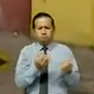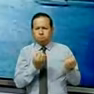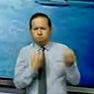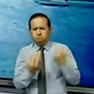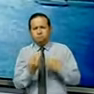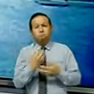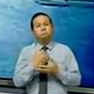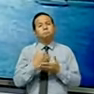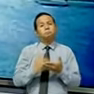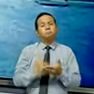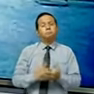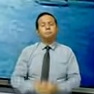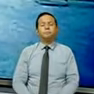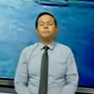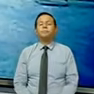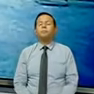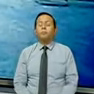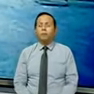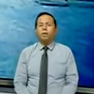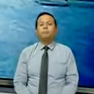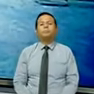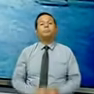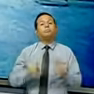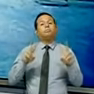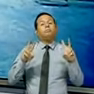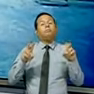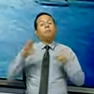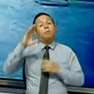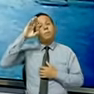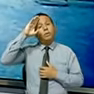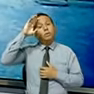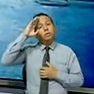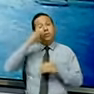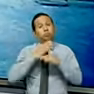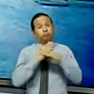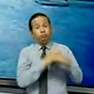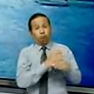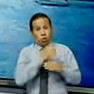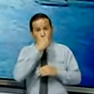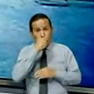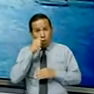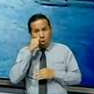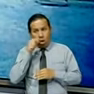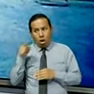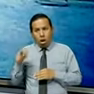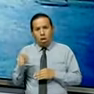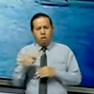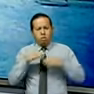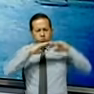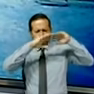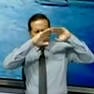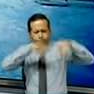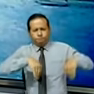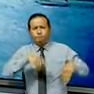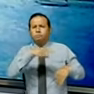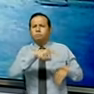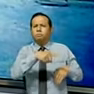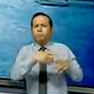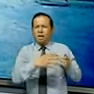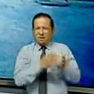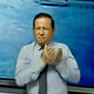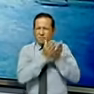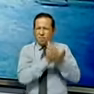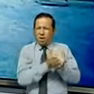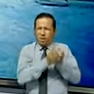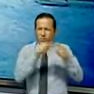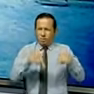Vascones. La policía antinarcóticos decomisó 1.6 toneladas de droga que estaban ocultas en un contenedor del puerto